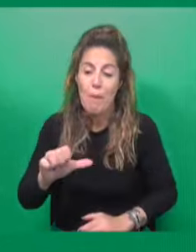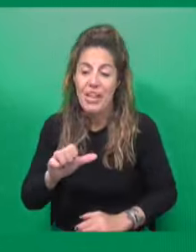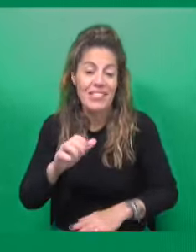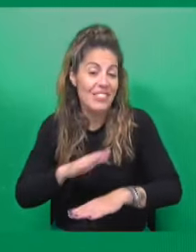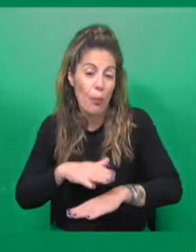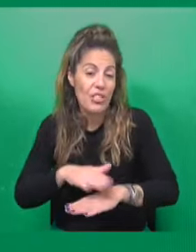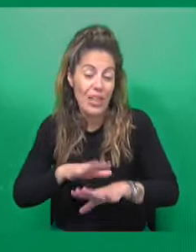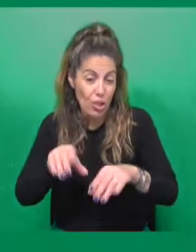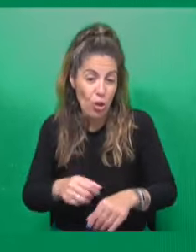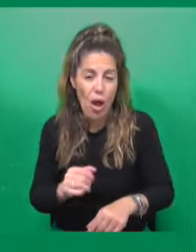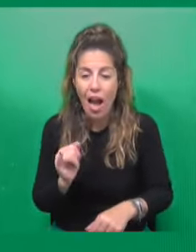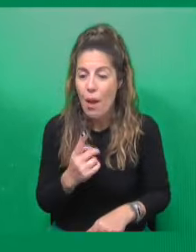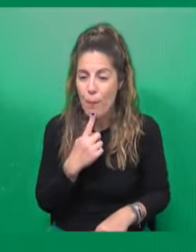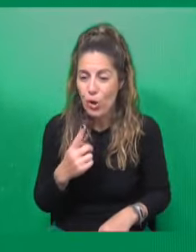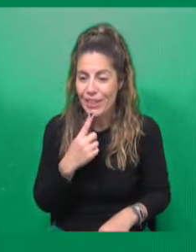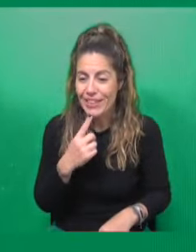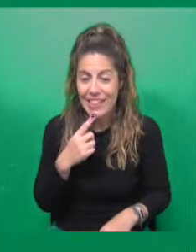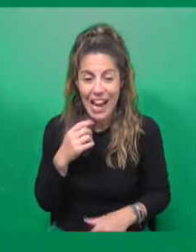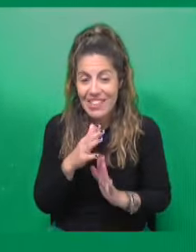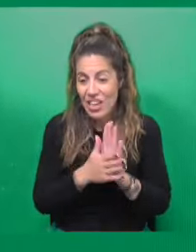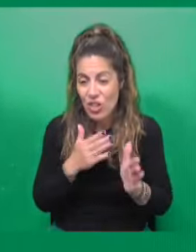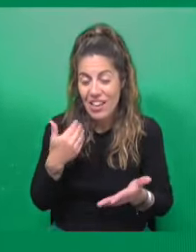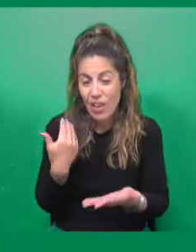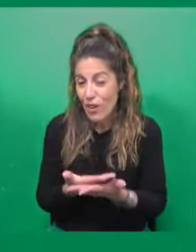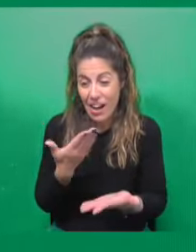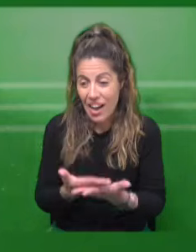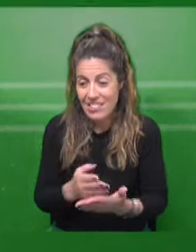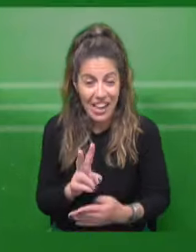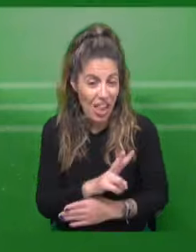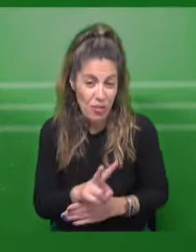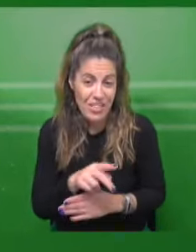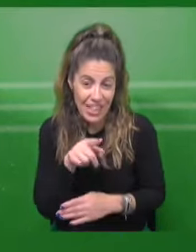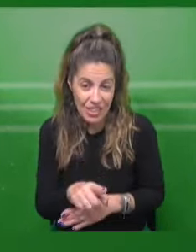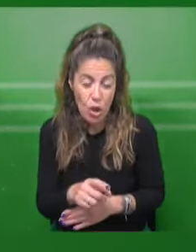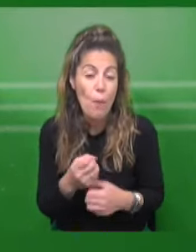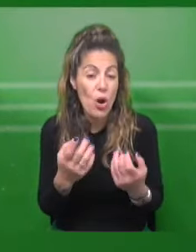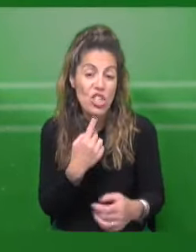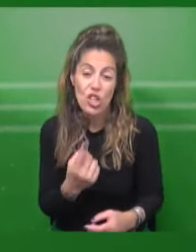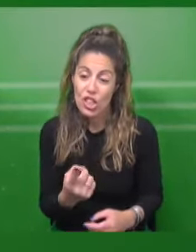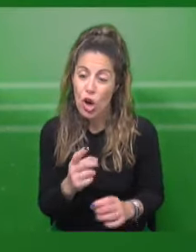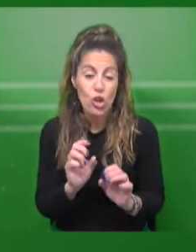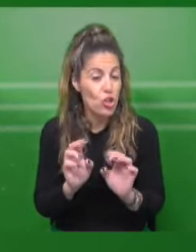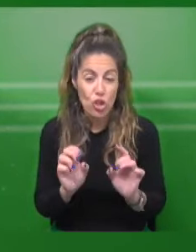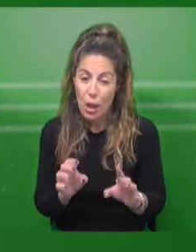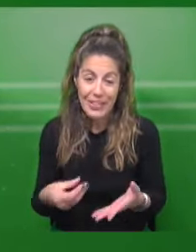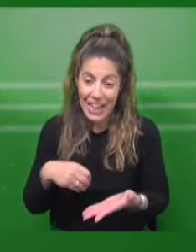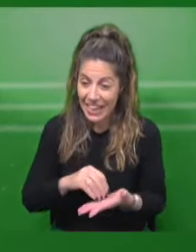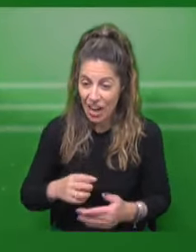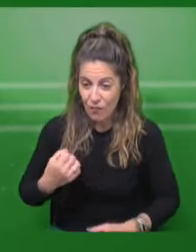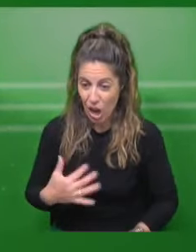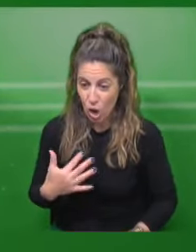hay políticas nacionales que están fracasando en la defensa de esos este Por eso jano digo que no solo hay que agregar